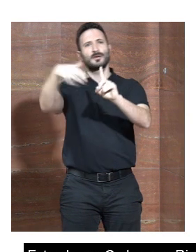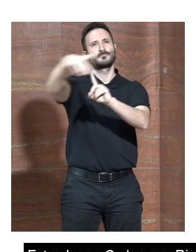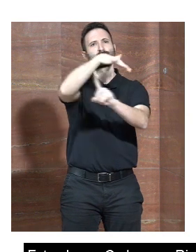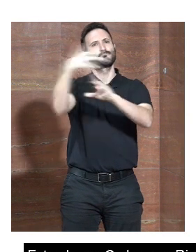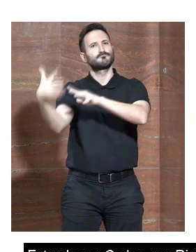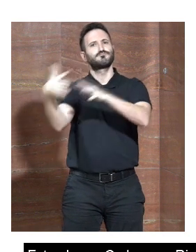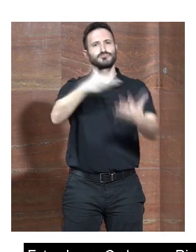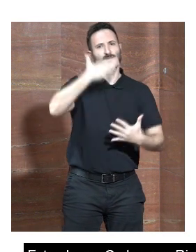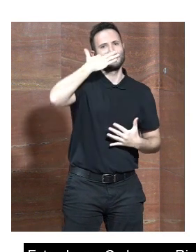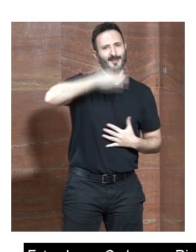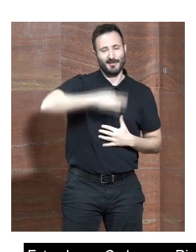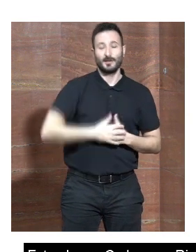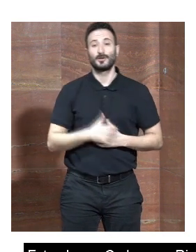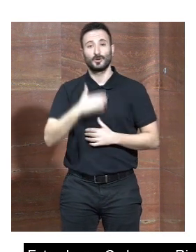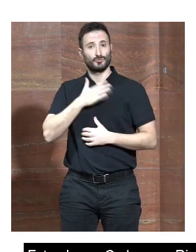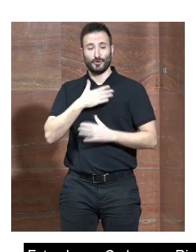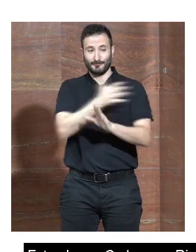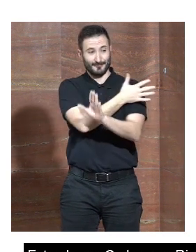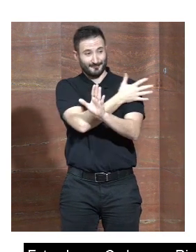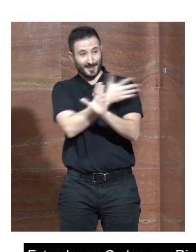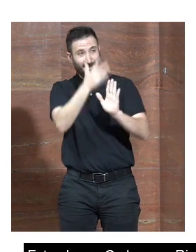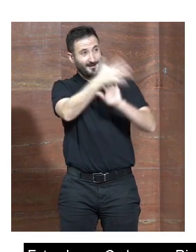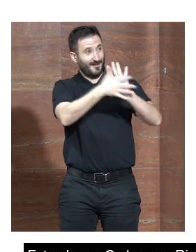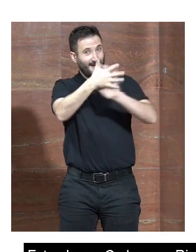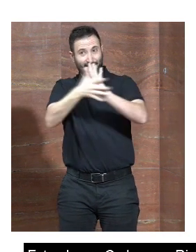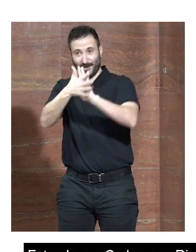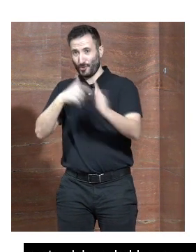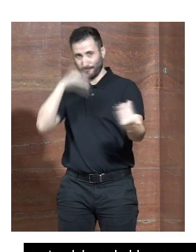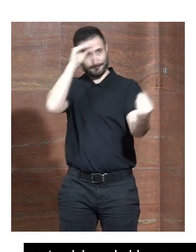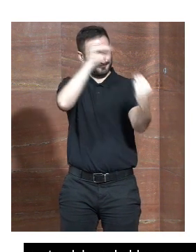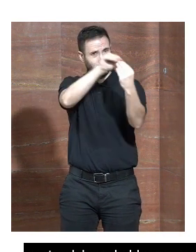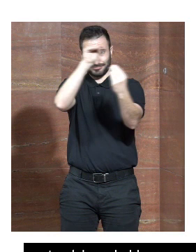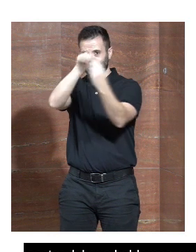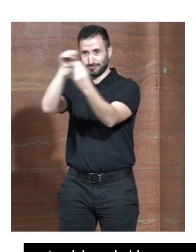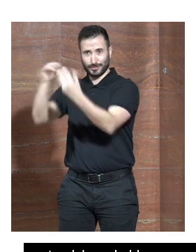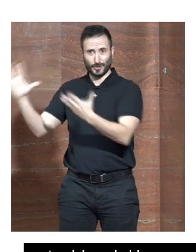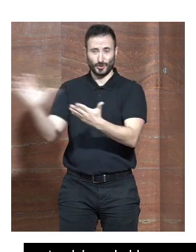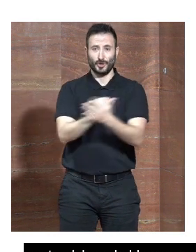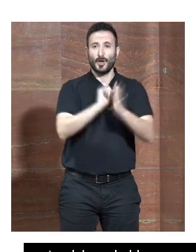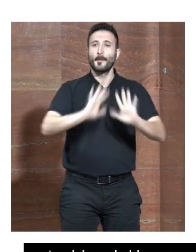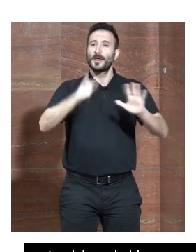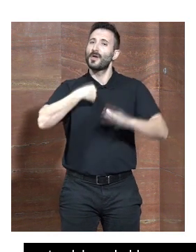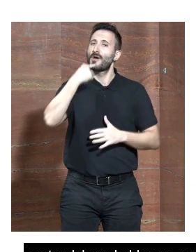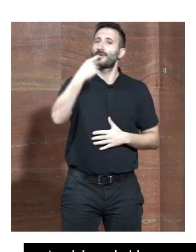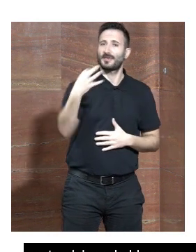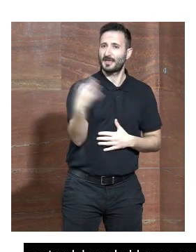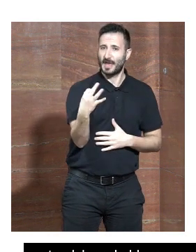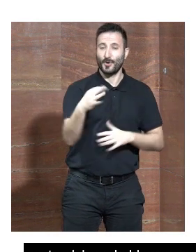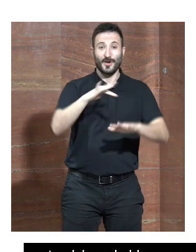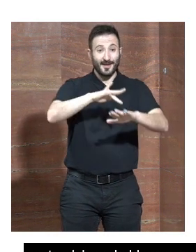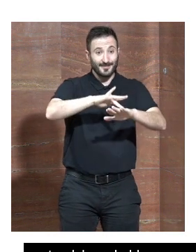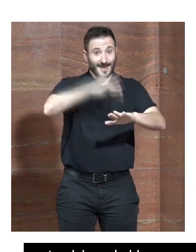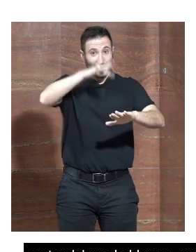A ver, yo estoy muy de acuerdo en casi todo lo que se ha dicho aquí. Dicho esto, tengo que decir una cosa. Yo creo que la